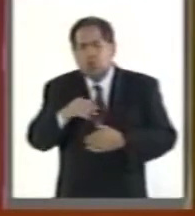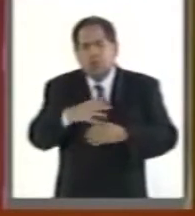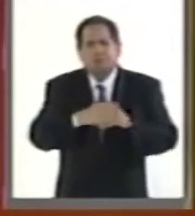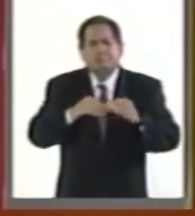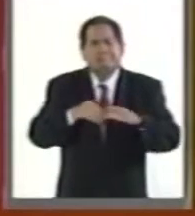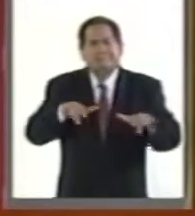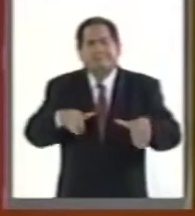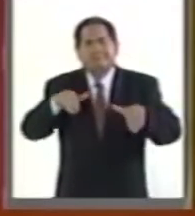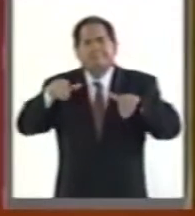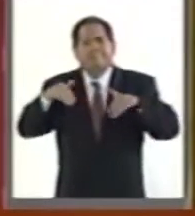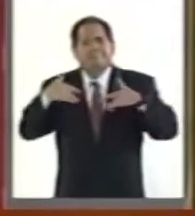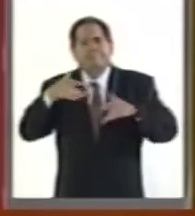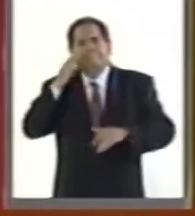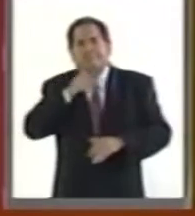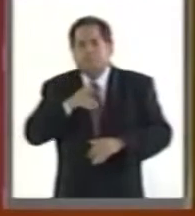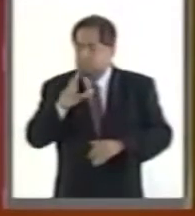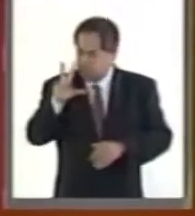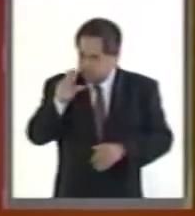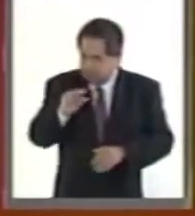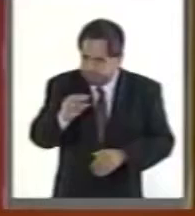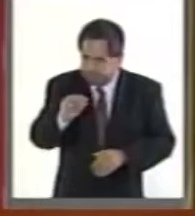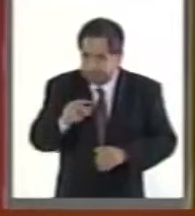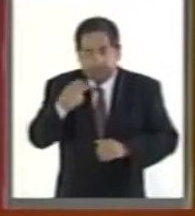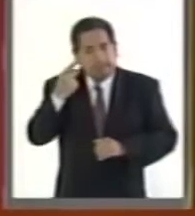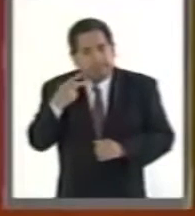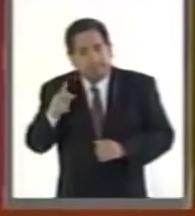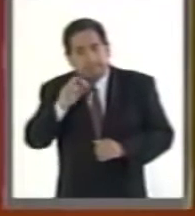ese motivo. Pero también